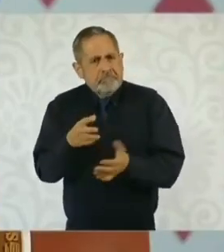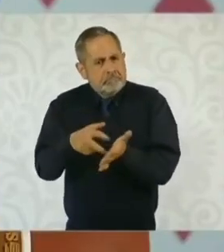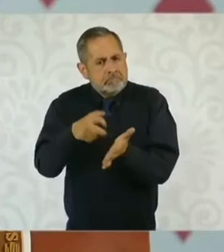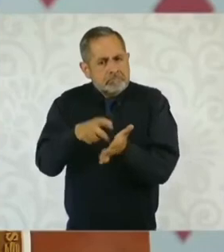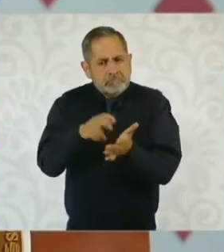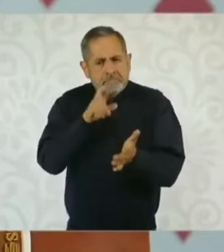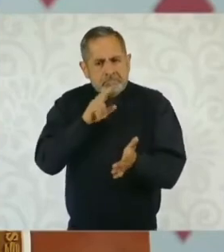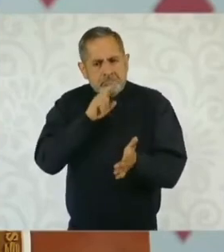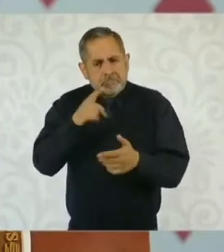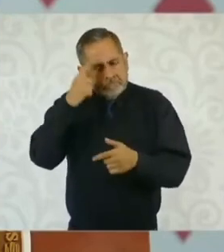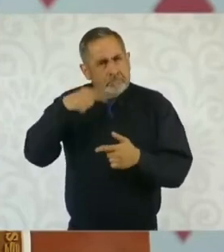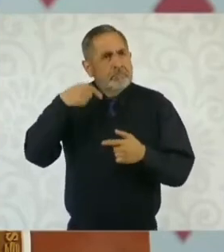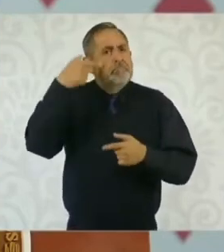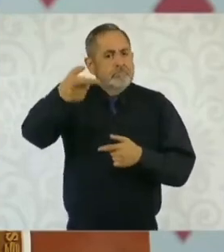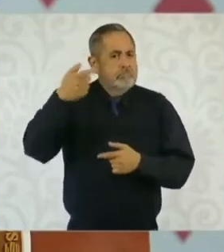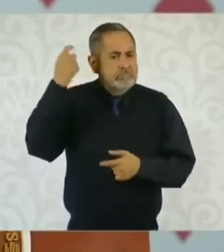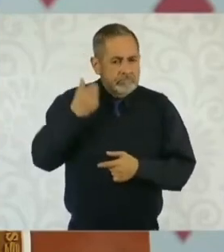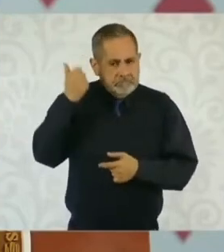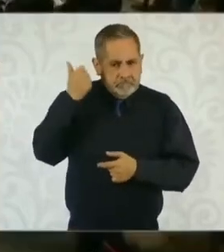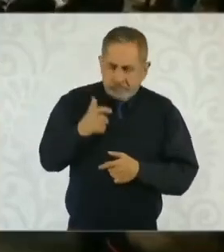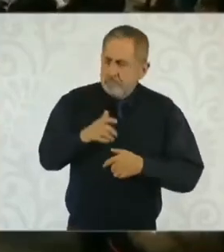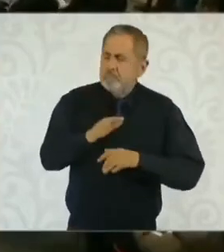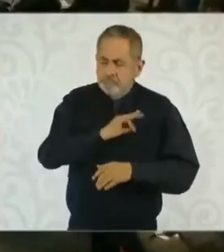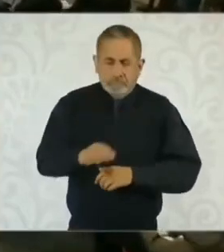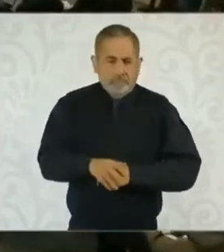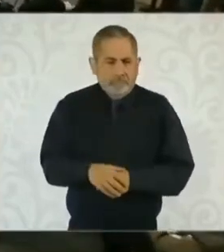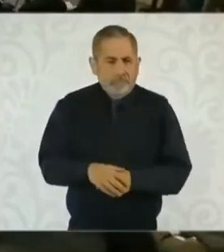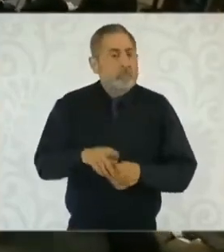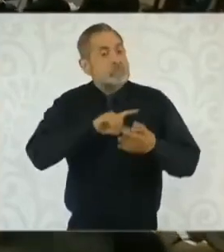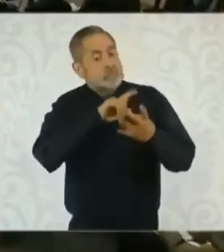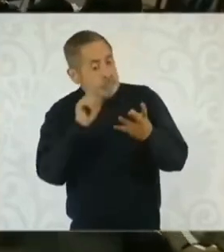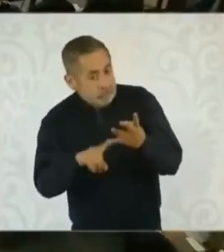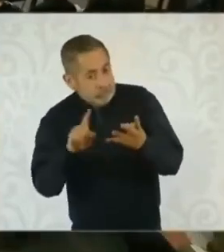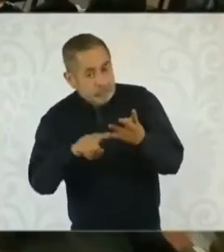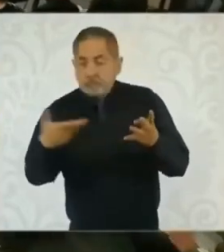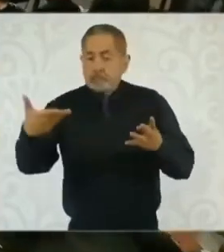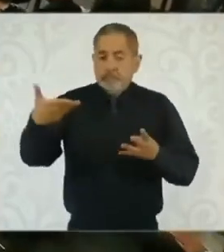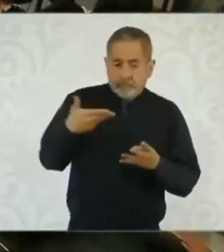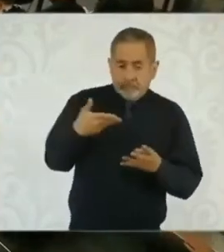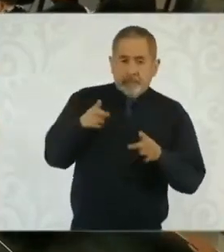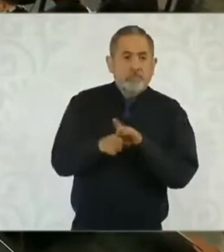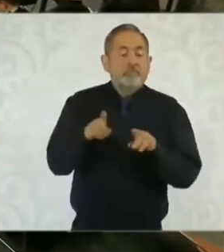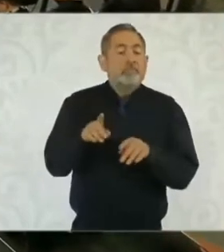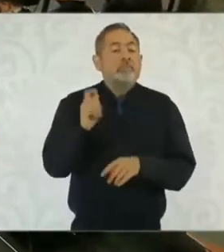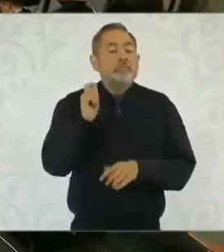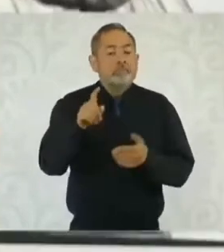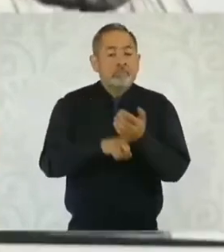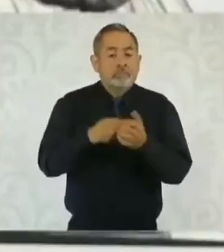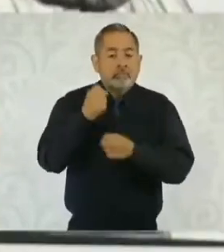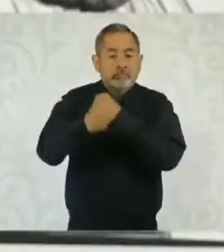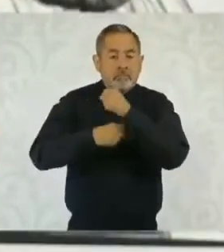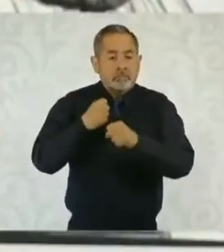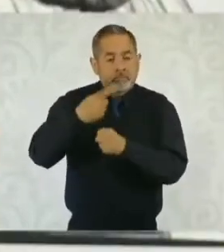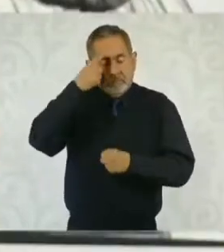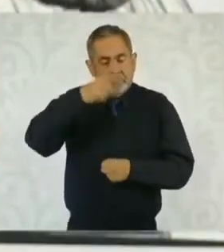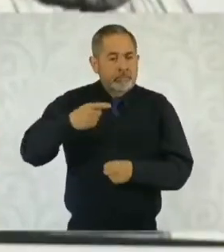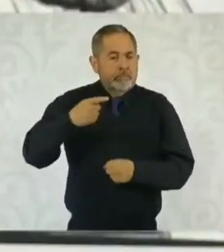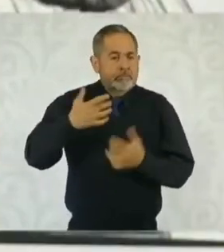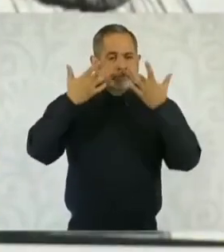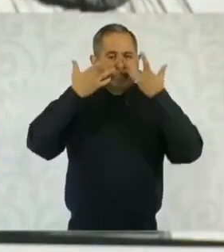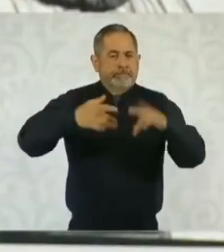las pensiones. La otra solicitud que han estado haciendo es que se reduzcan los años de